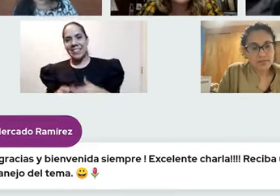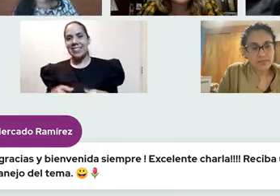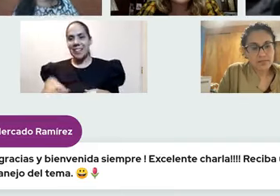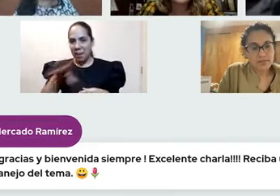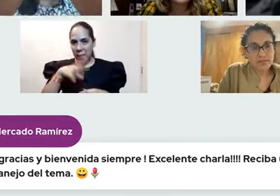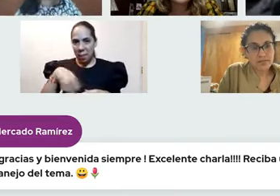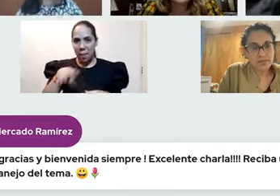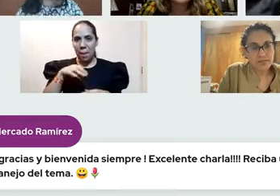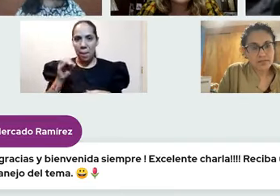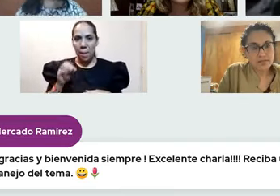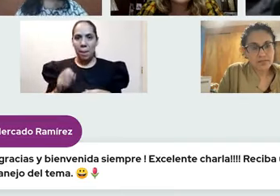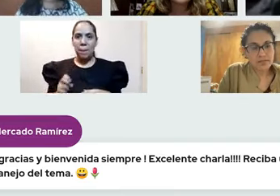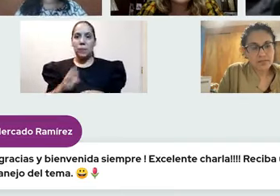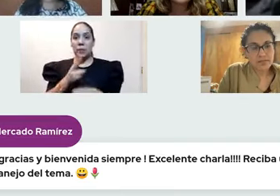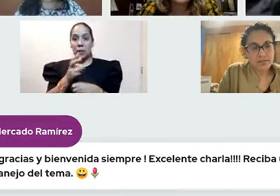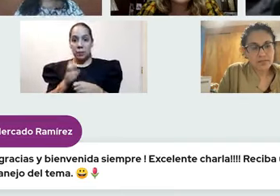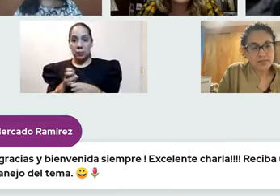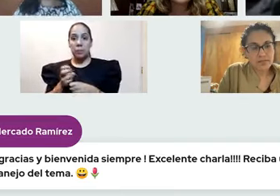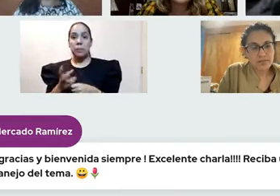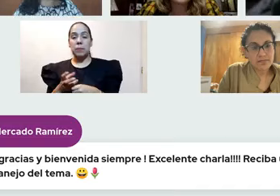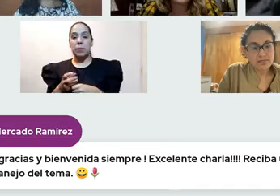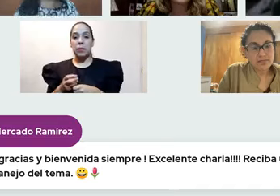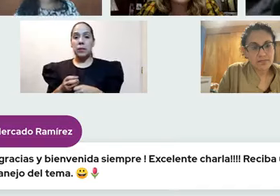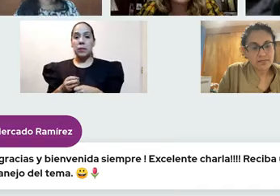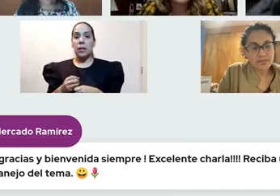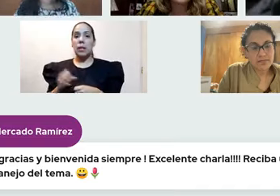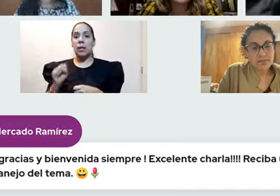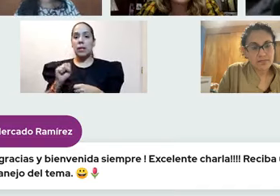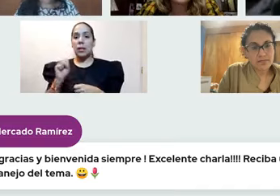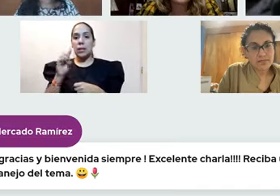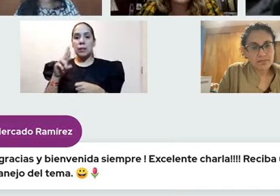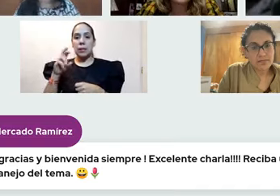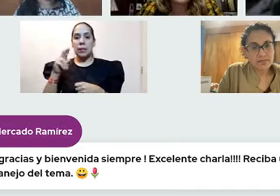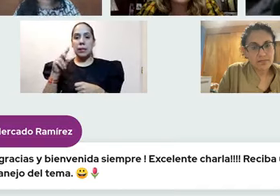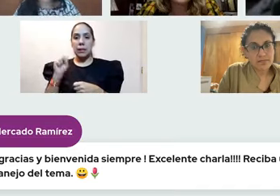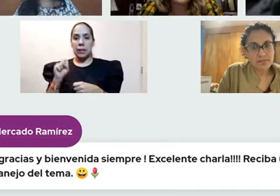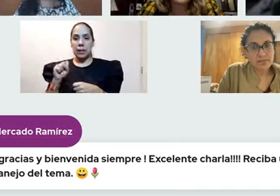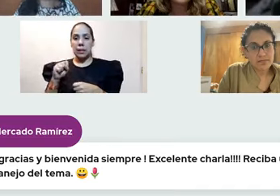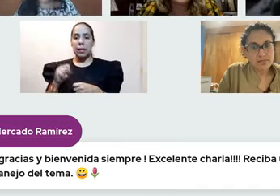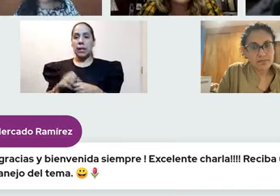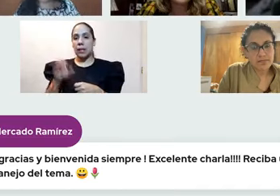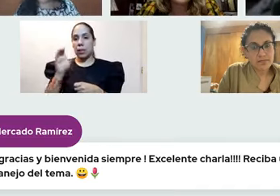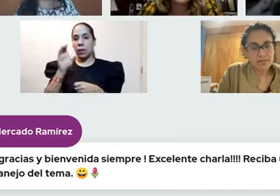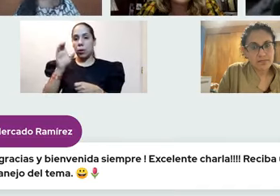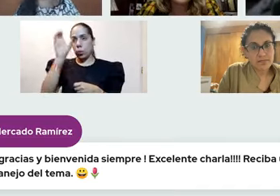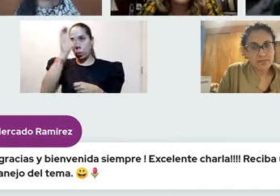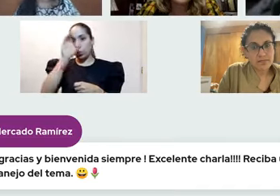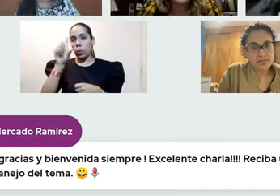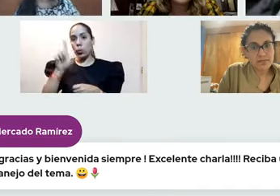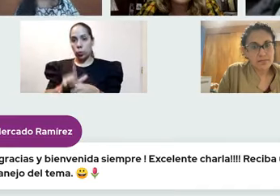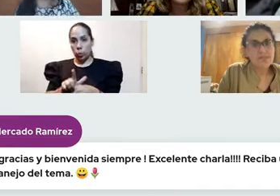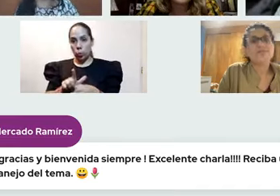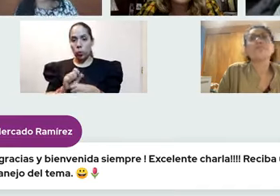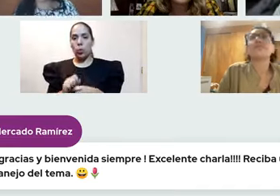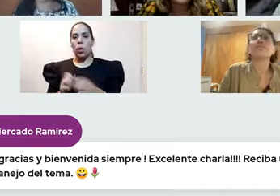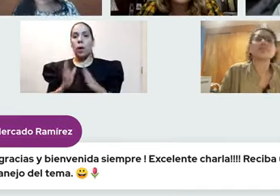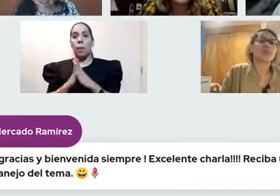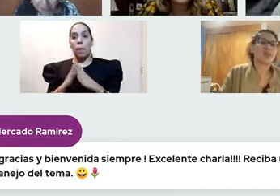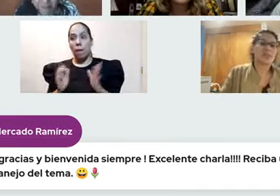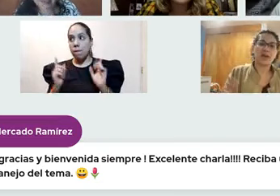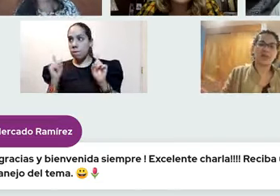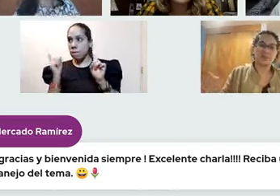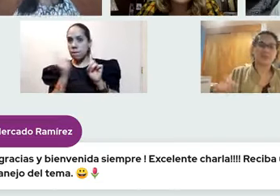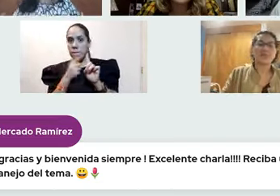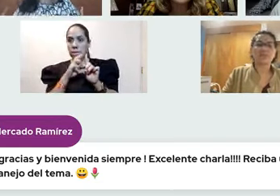día de hoy la Secretaría de Cultura del Gobierno Federal, que fue vayan al Centro de Cultura Digital quienes estén interesados en